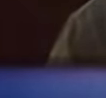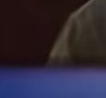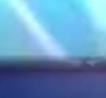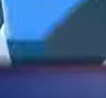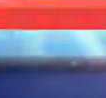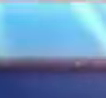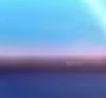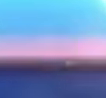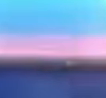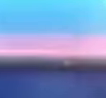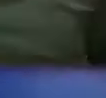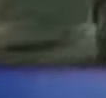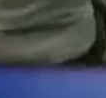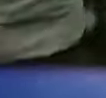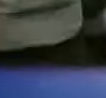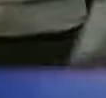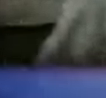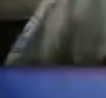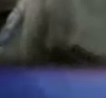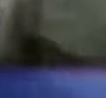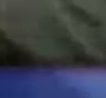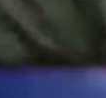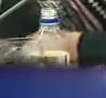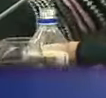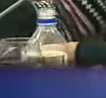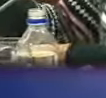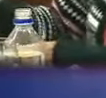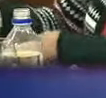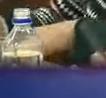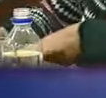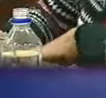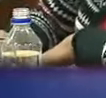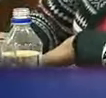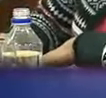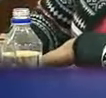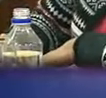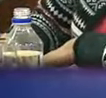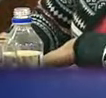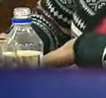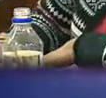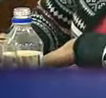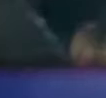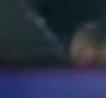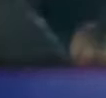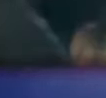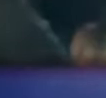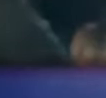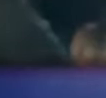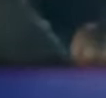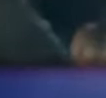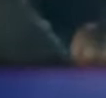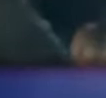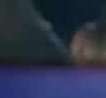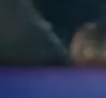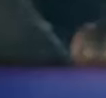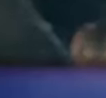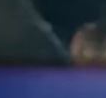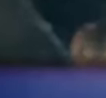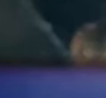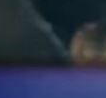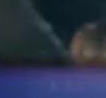estatales. Miembros del Consejo de Participación Ciudadana comparecieron ante la Comisión de Fiscalización. Hubo críticas